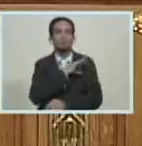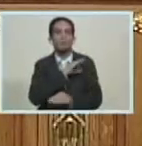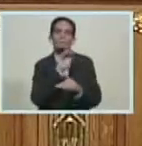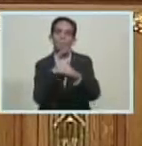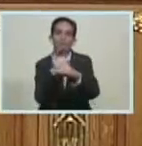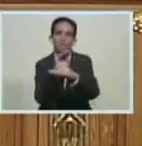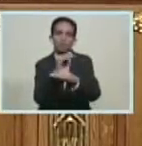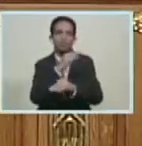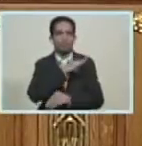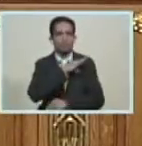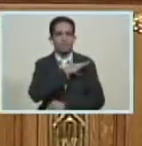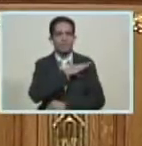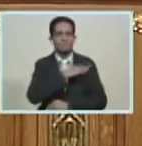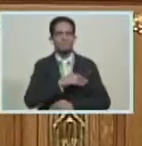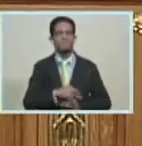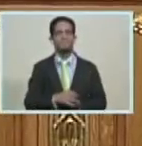social.